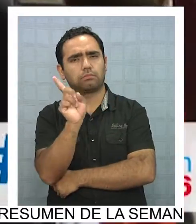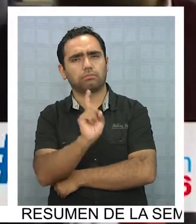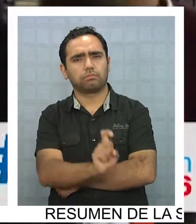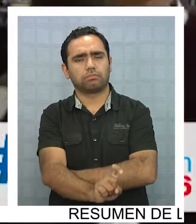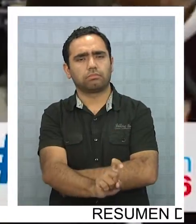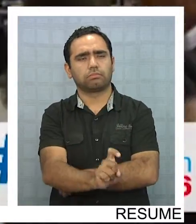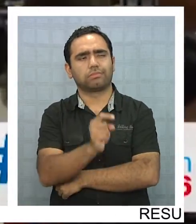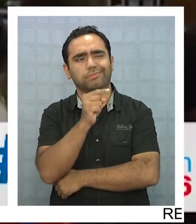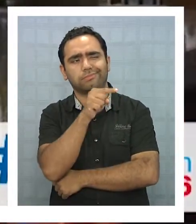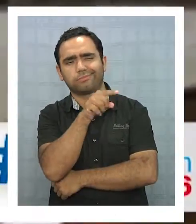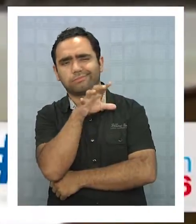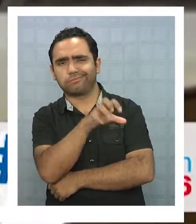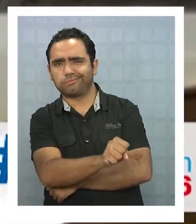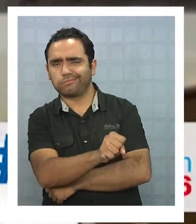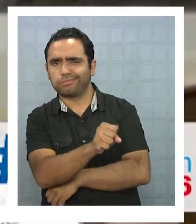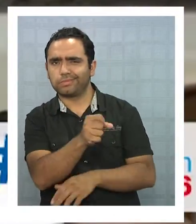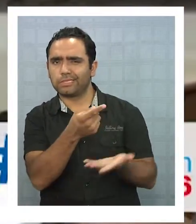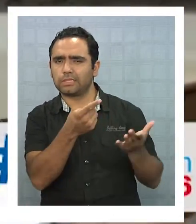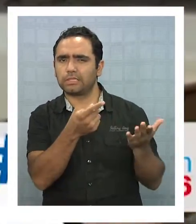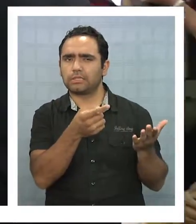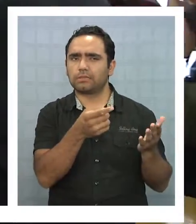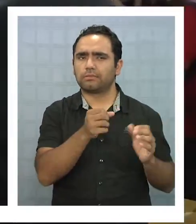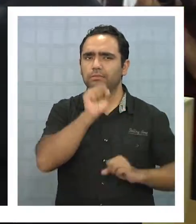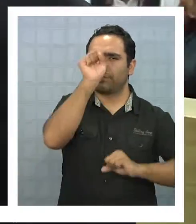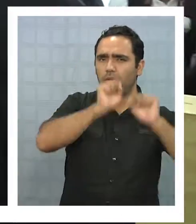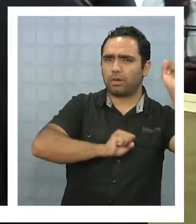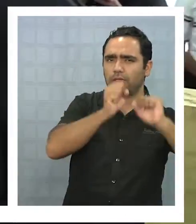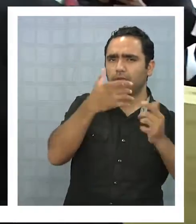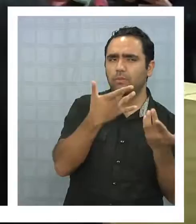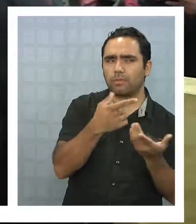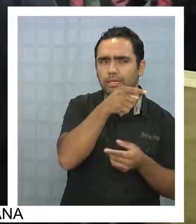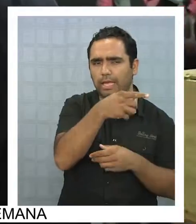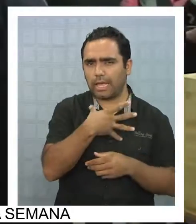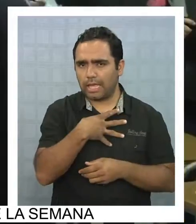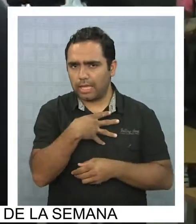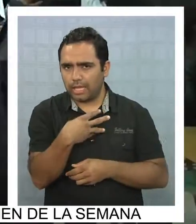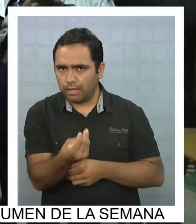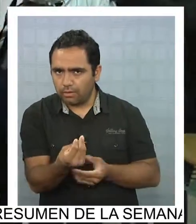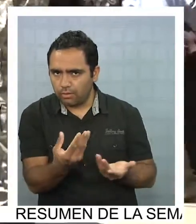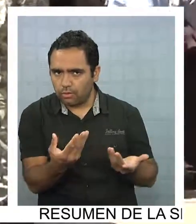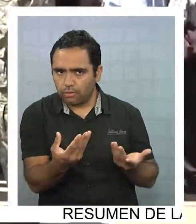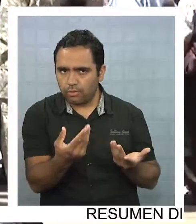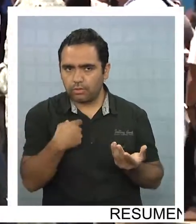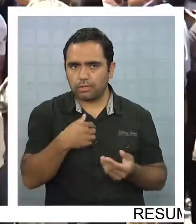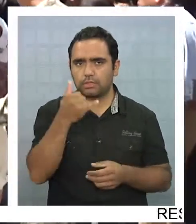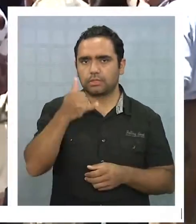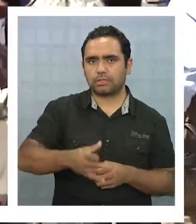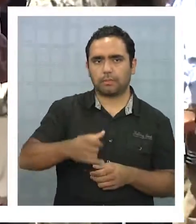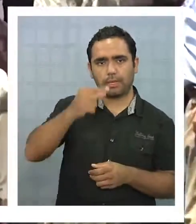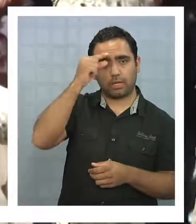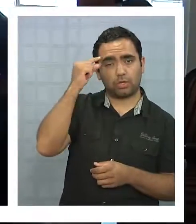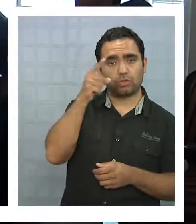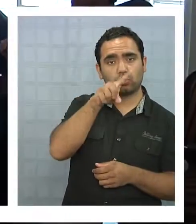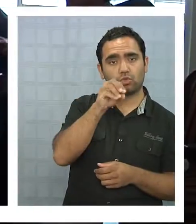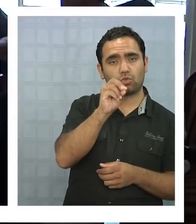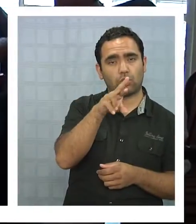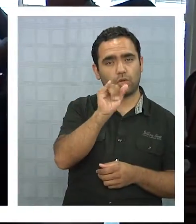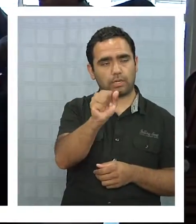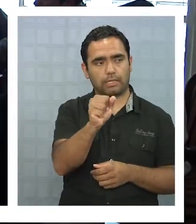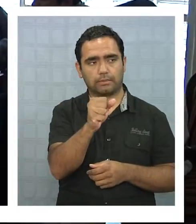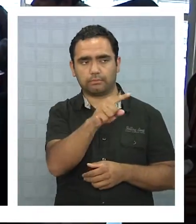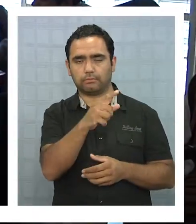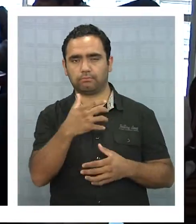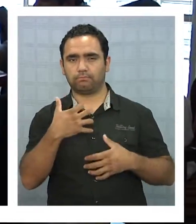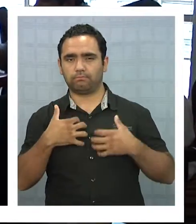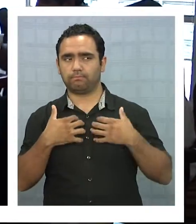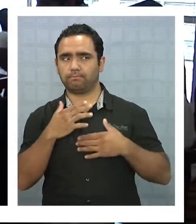¿se estigmatizará la carrera de Mauricio al ser hijo de y estará a la sombra de un apellido que causa más de un